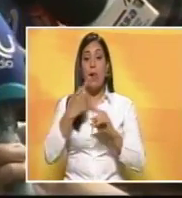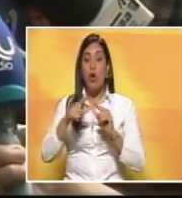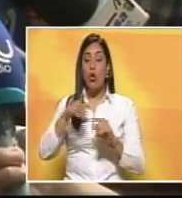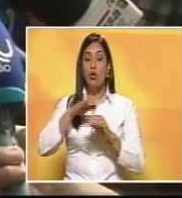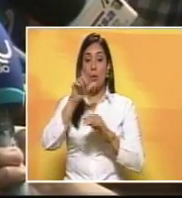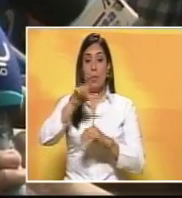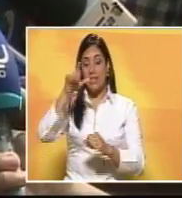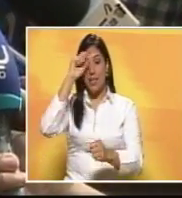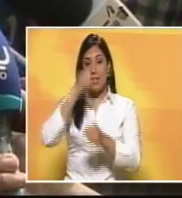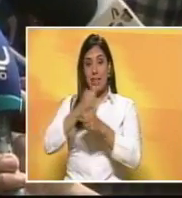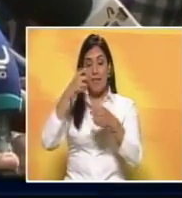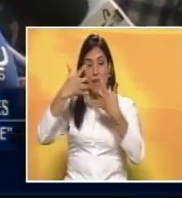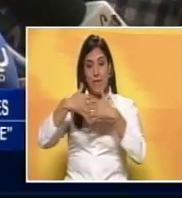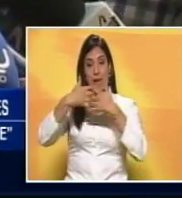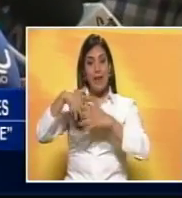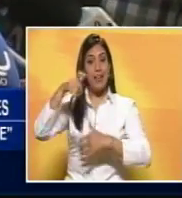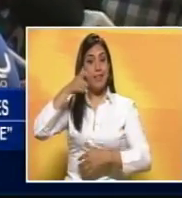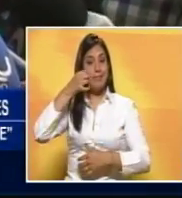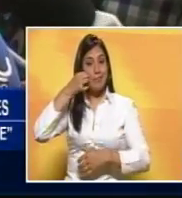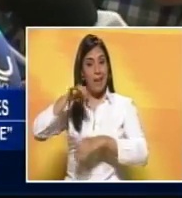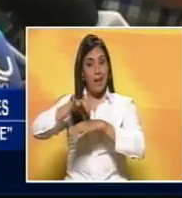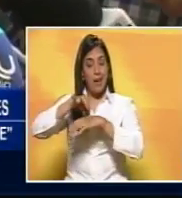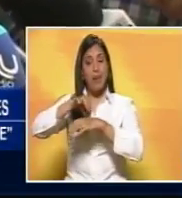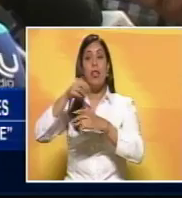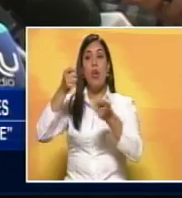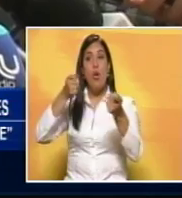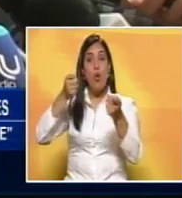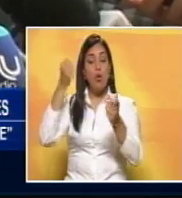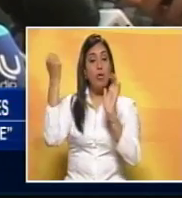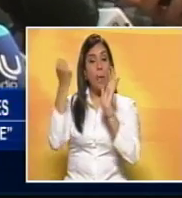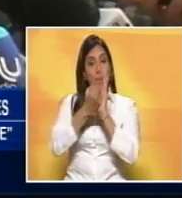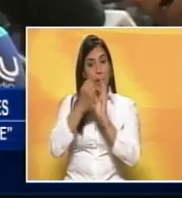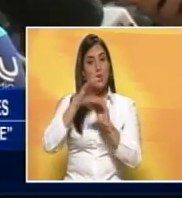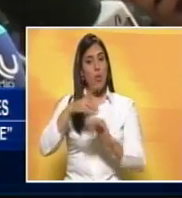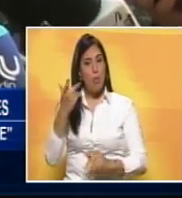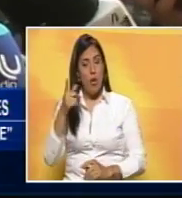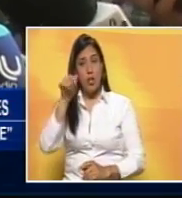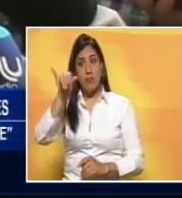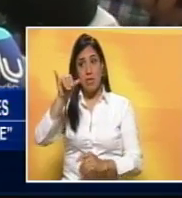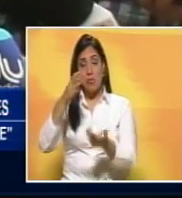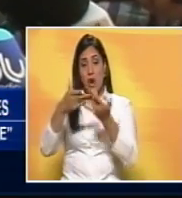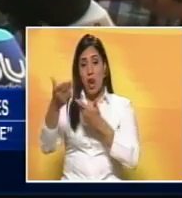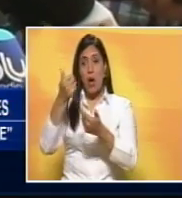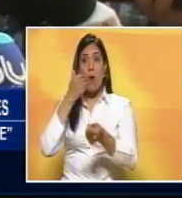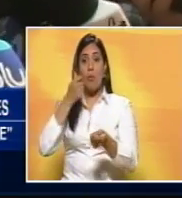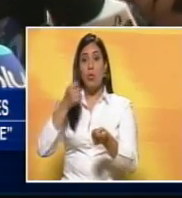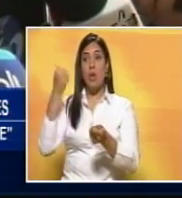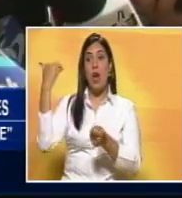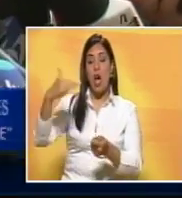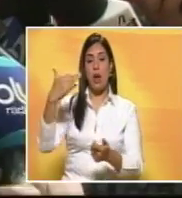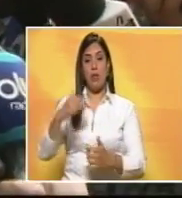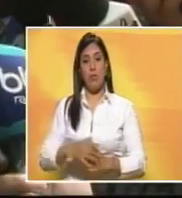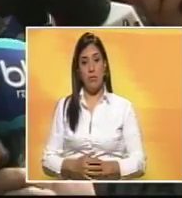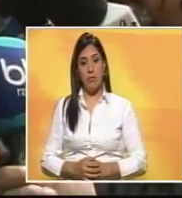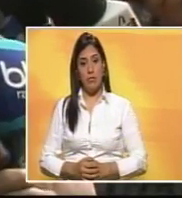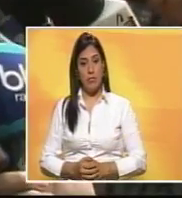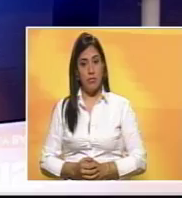sector cárnico piden a la SUNDE controlar los precios de los productos, pues aseguran que son ellos los que determinan el costo del